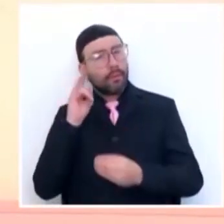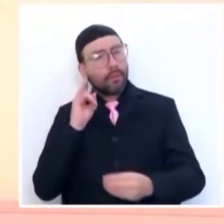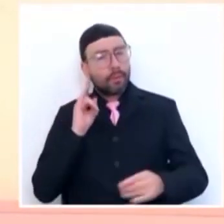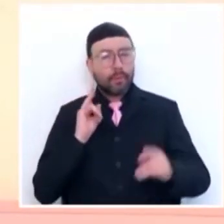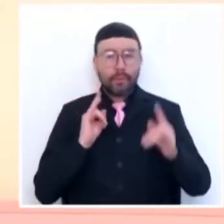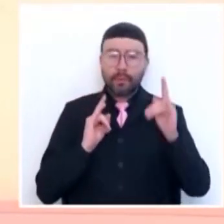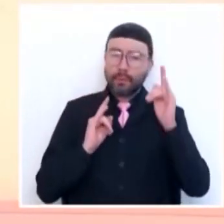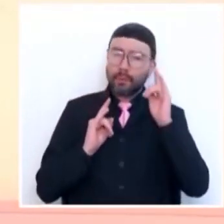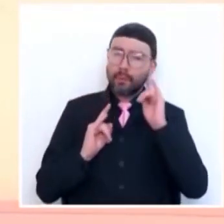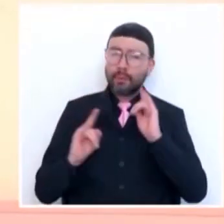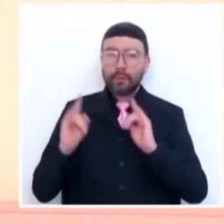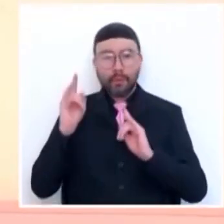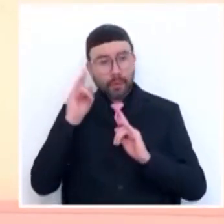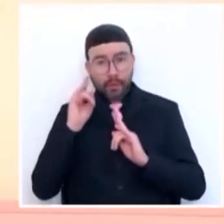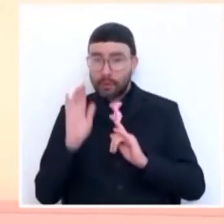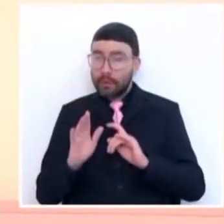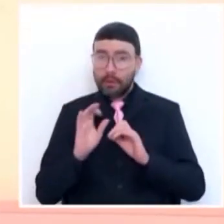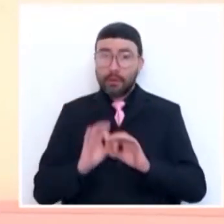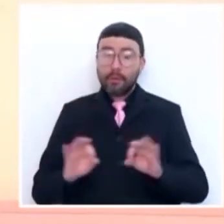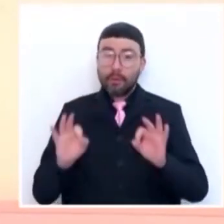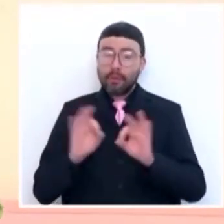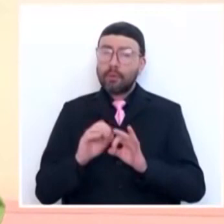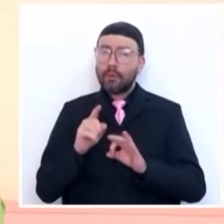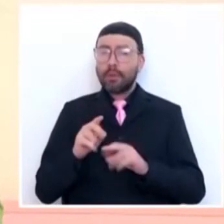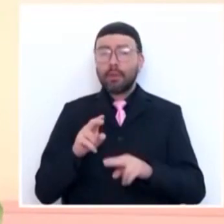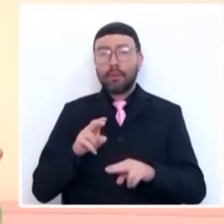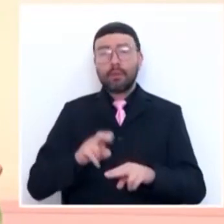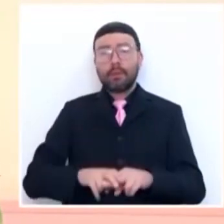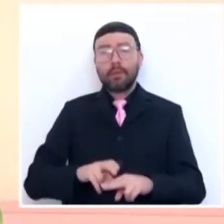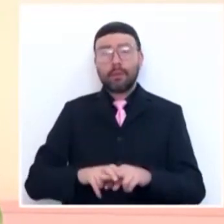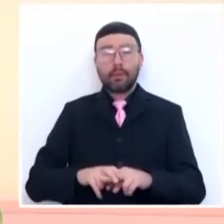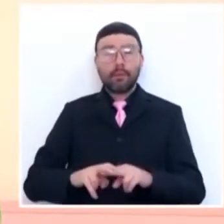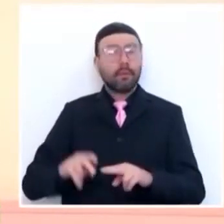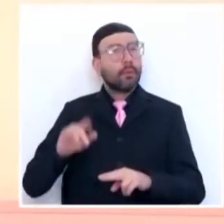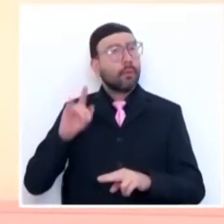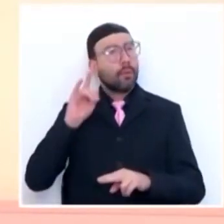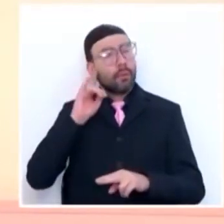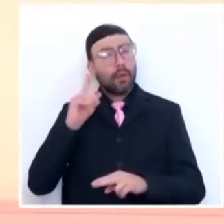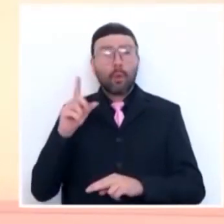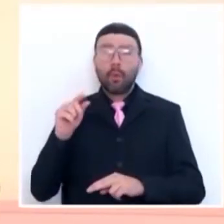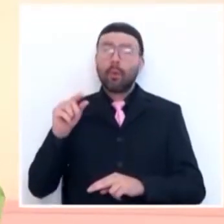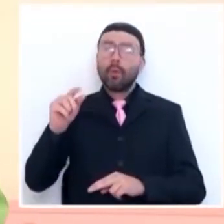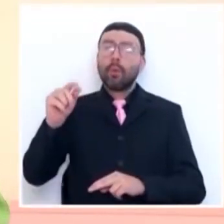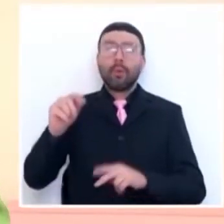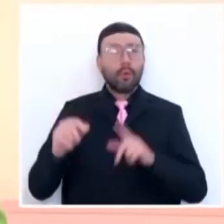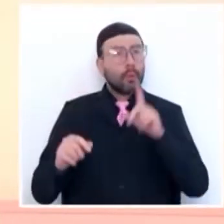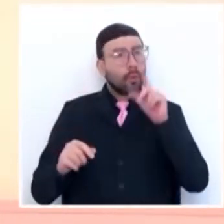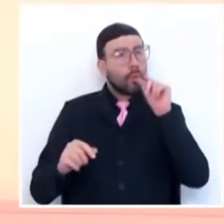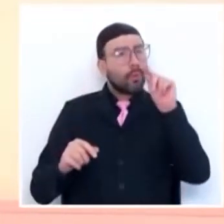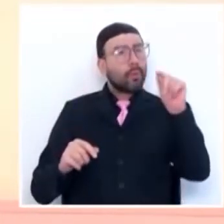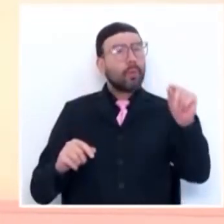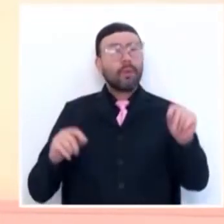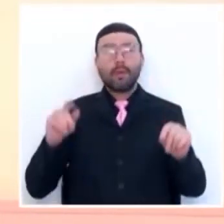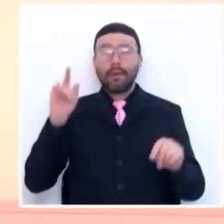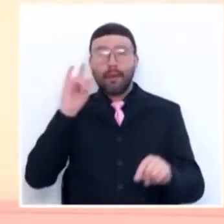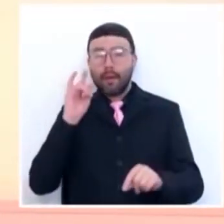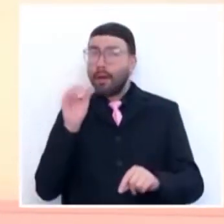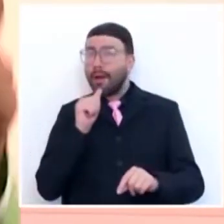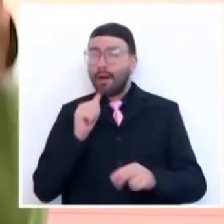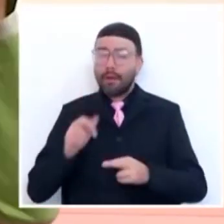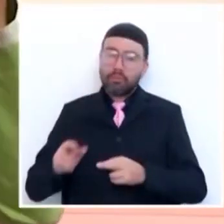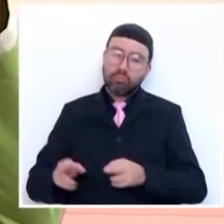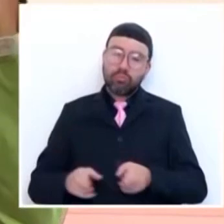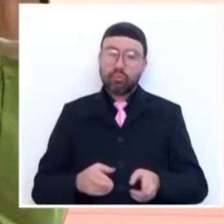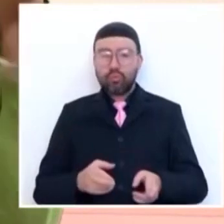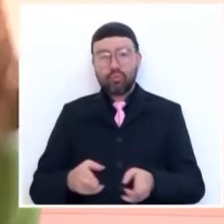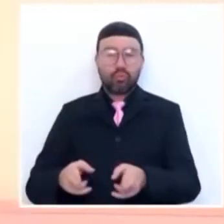Es muy importante sentarnos y escuchar el canto de los pájaros, el paso del agua en un riachuelo,